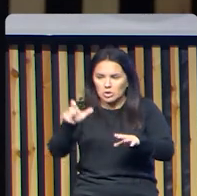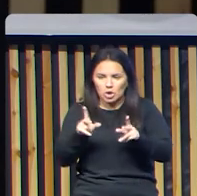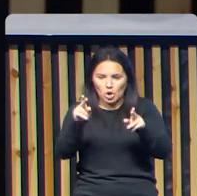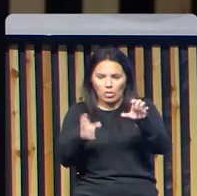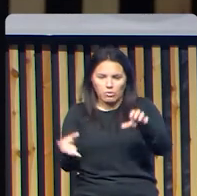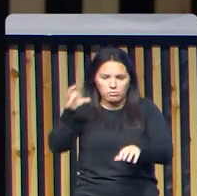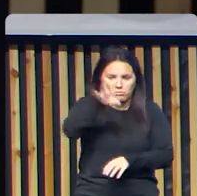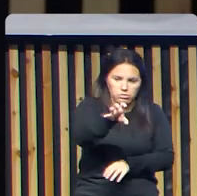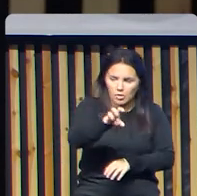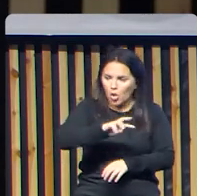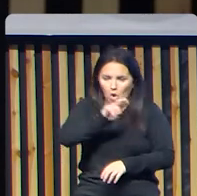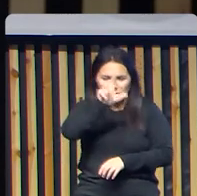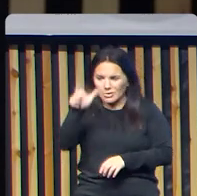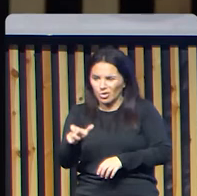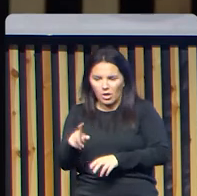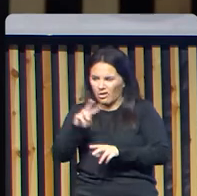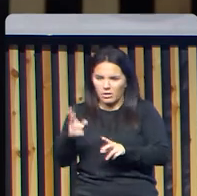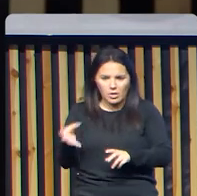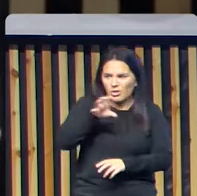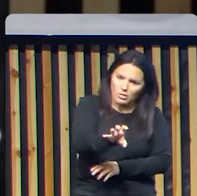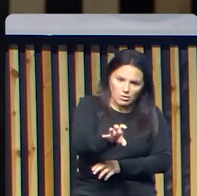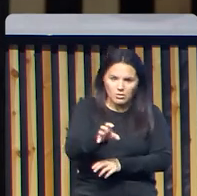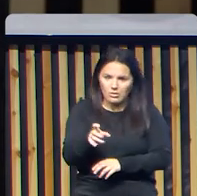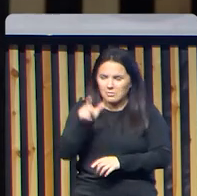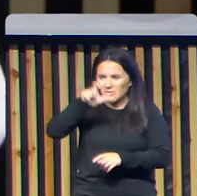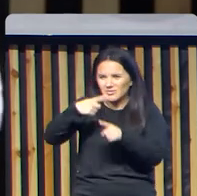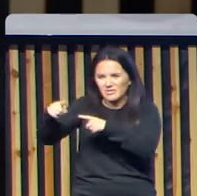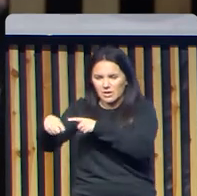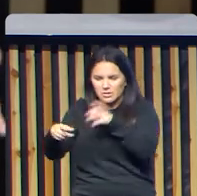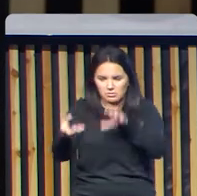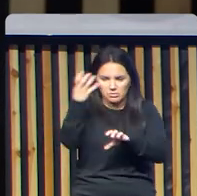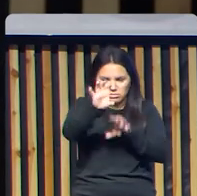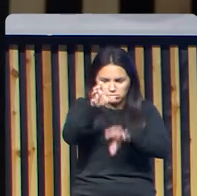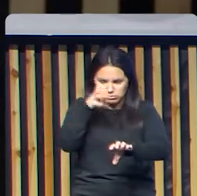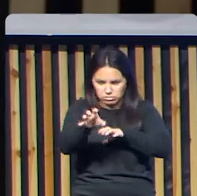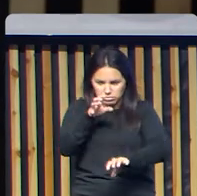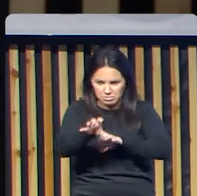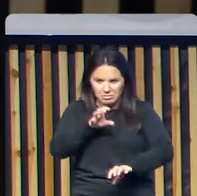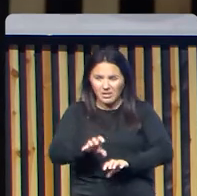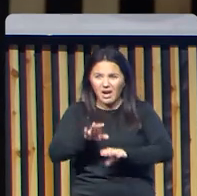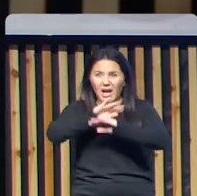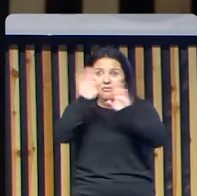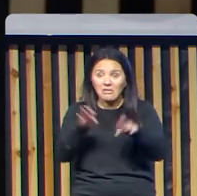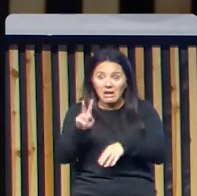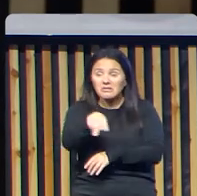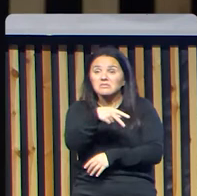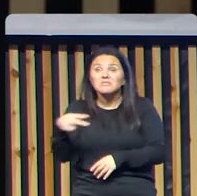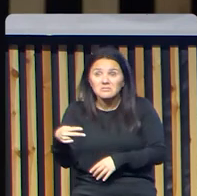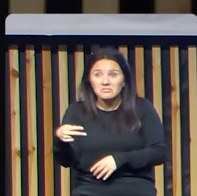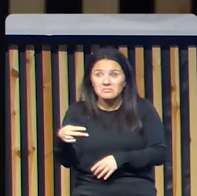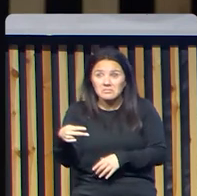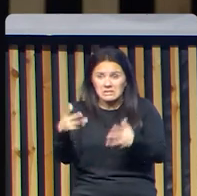el que viene detrás pone otro trozo el que viene detrás pone otro trozo y el resultado final es una especie de